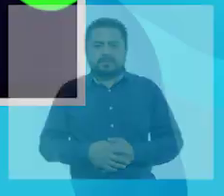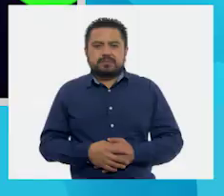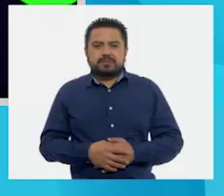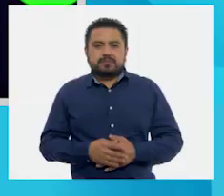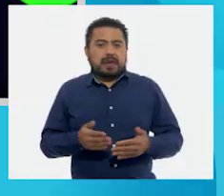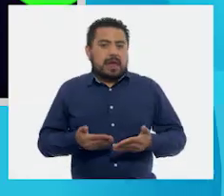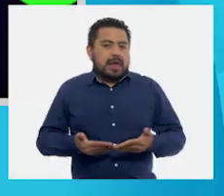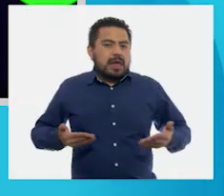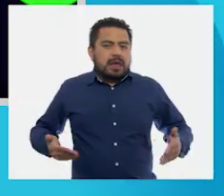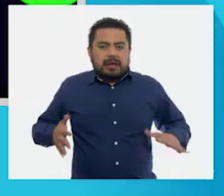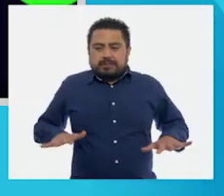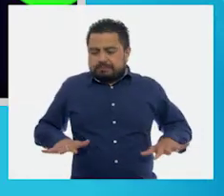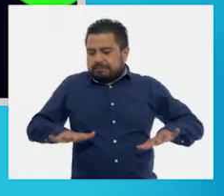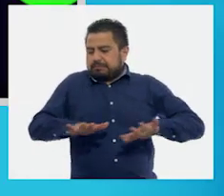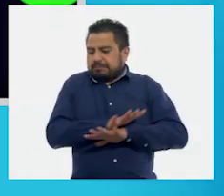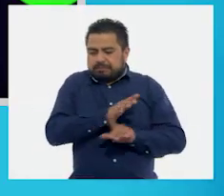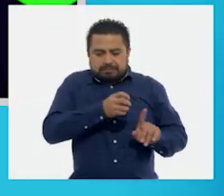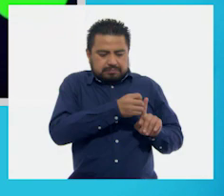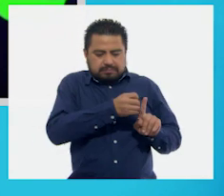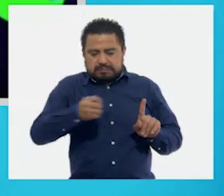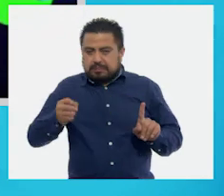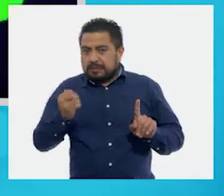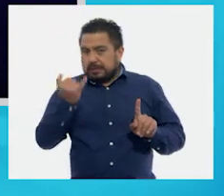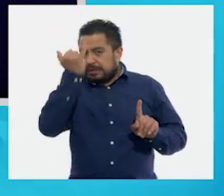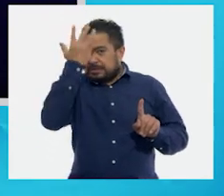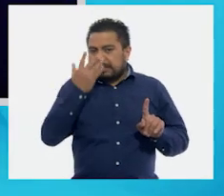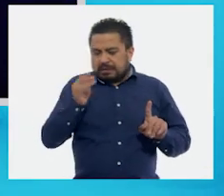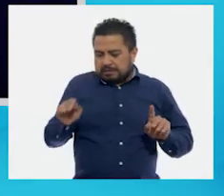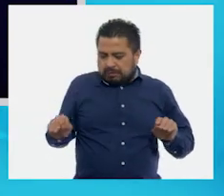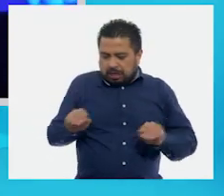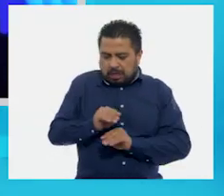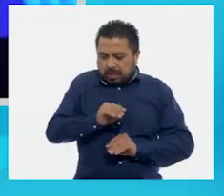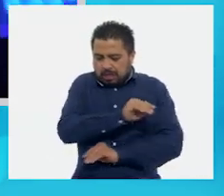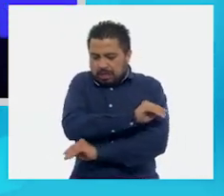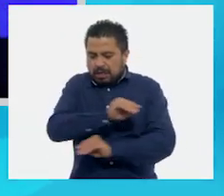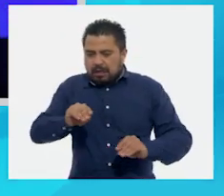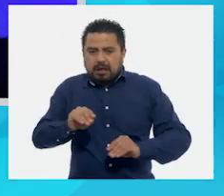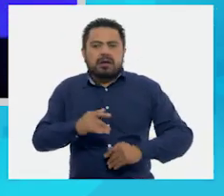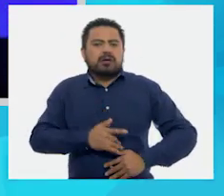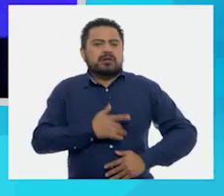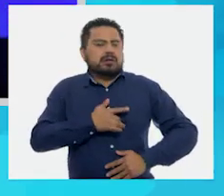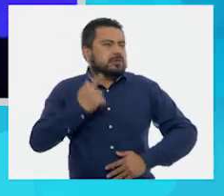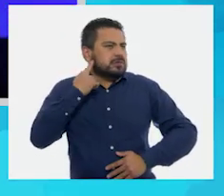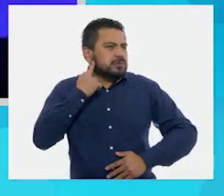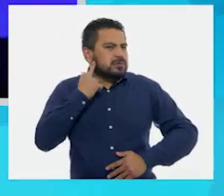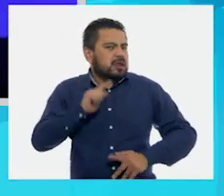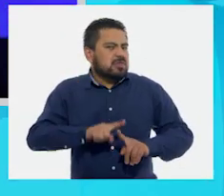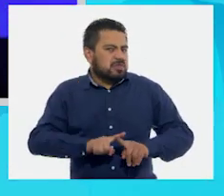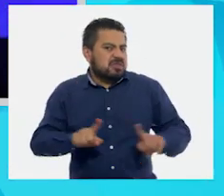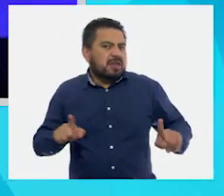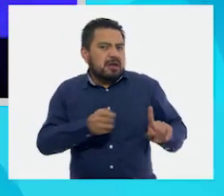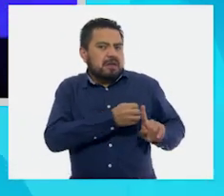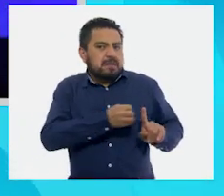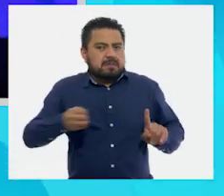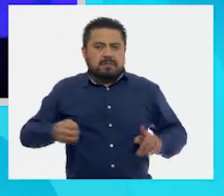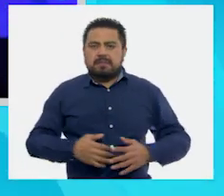Ahora, vamos a cambiar de orden las figuras geométricas para escuchar una secuencia